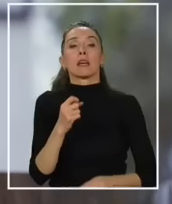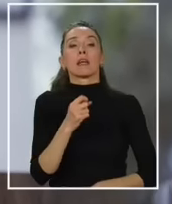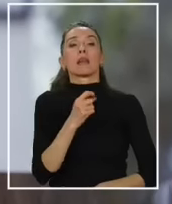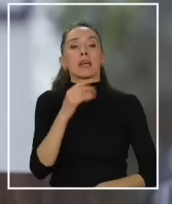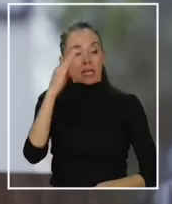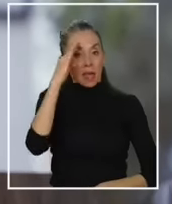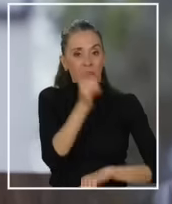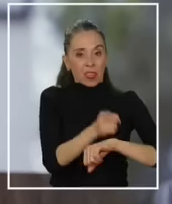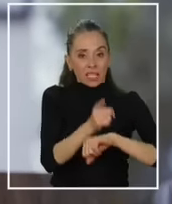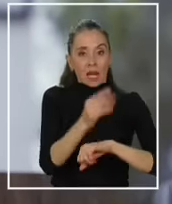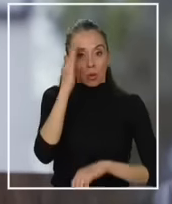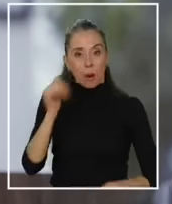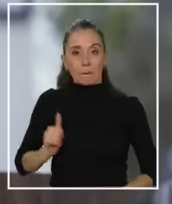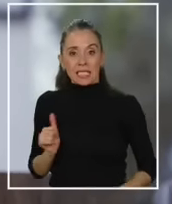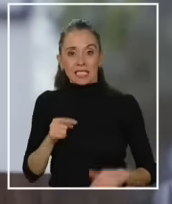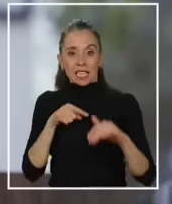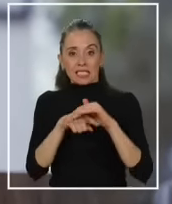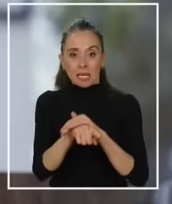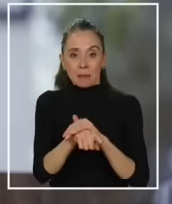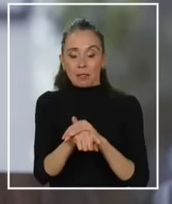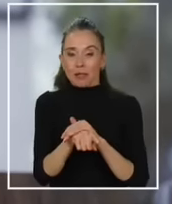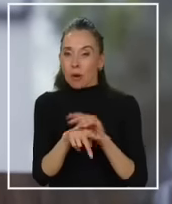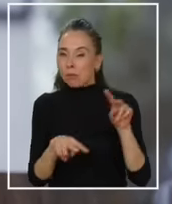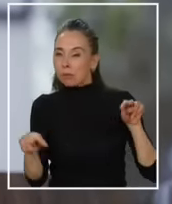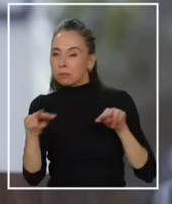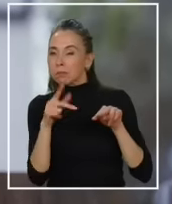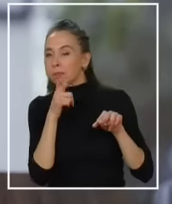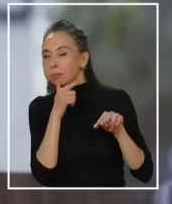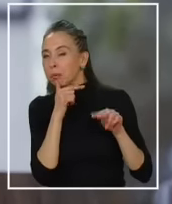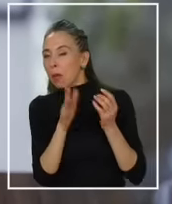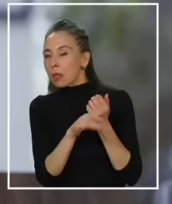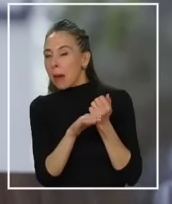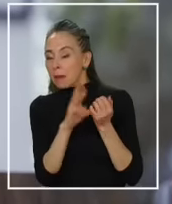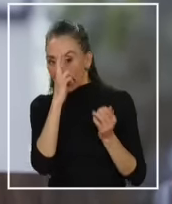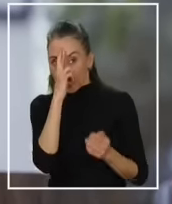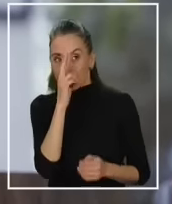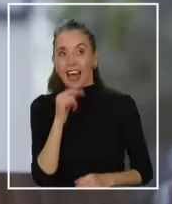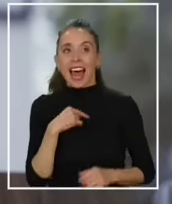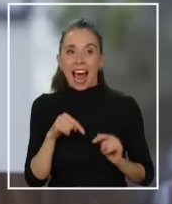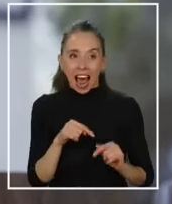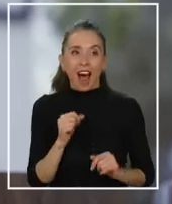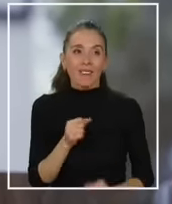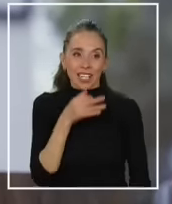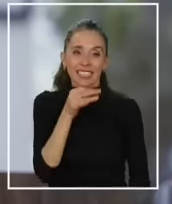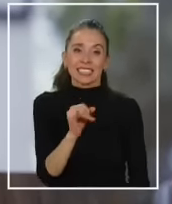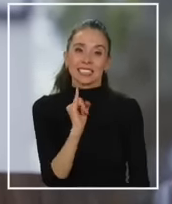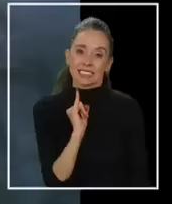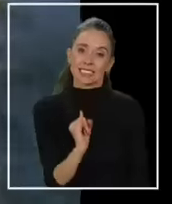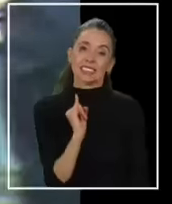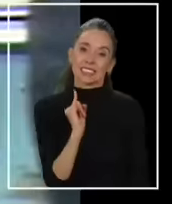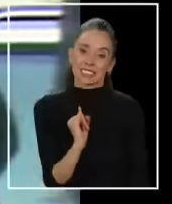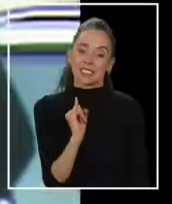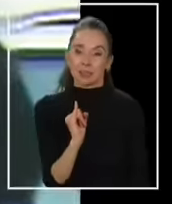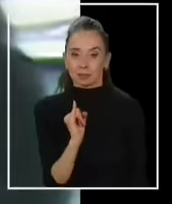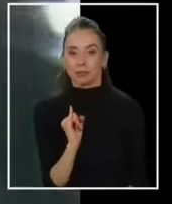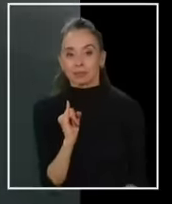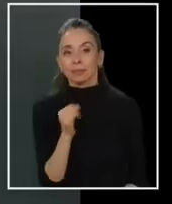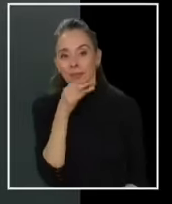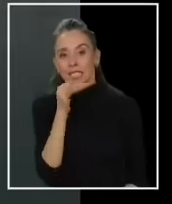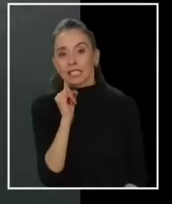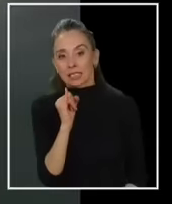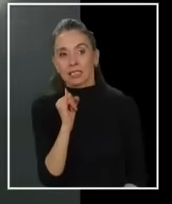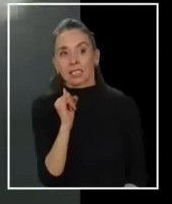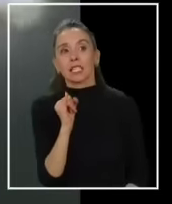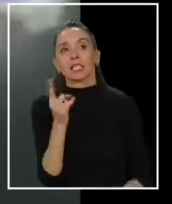De militares, de cosas raras. Sí, ahora me la juego, ¿eh? Sí. Sí, me la juego que